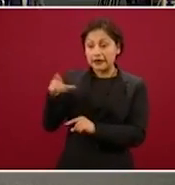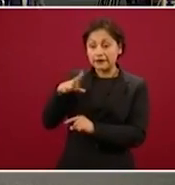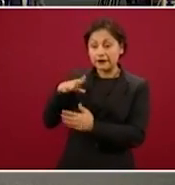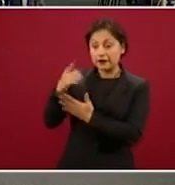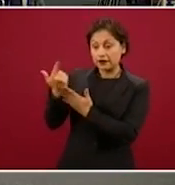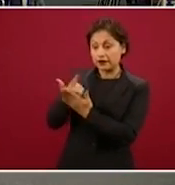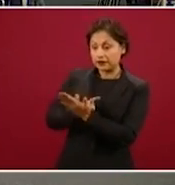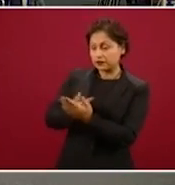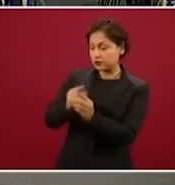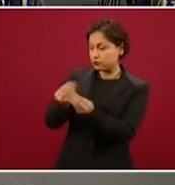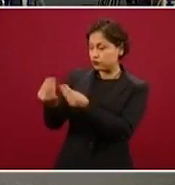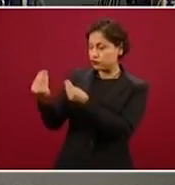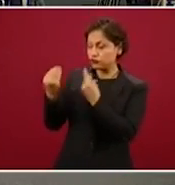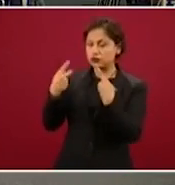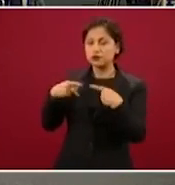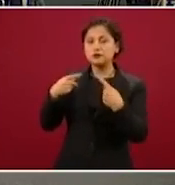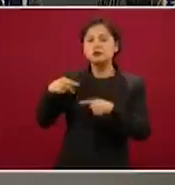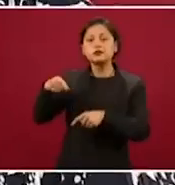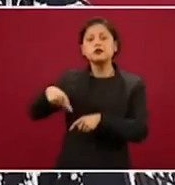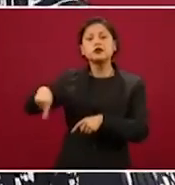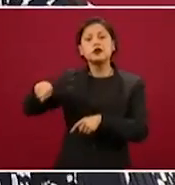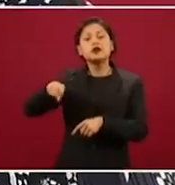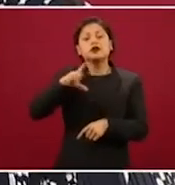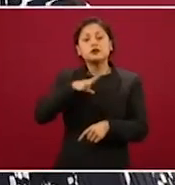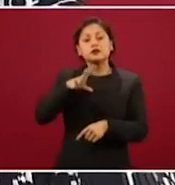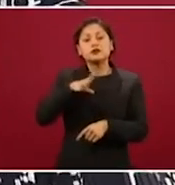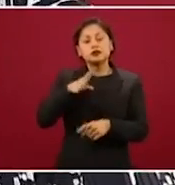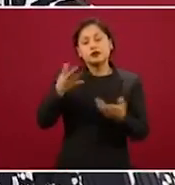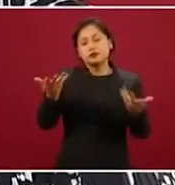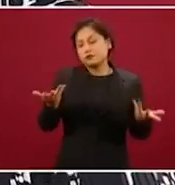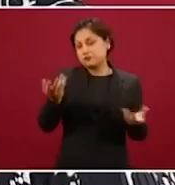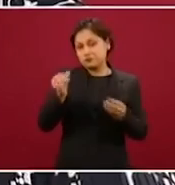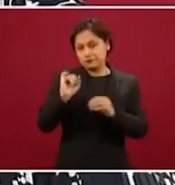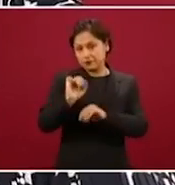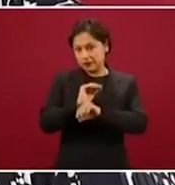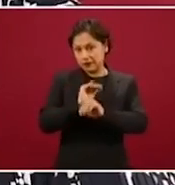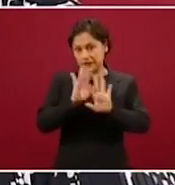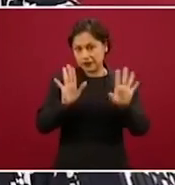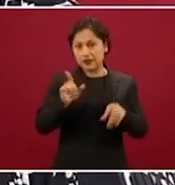Es justamente, digamos, es una de las vocaciones que tiene que tener